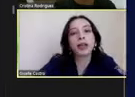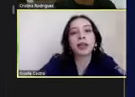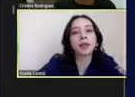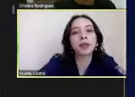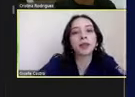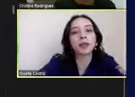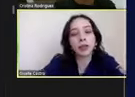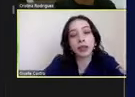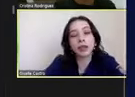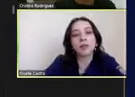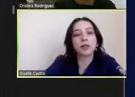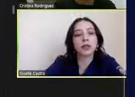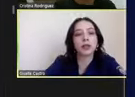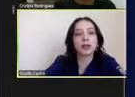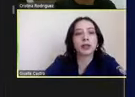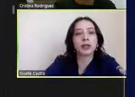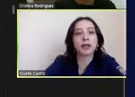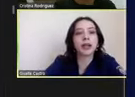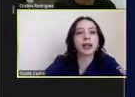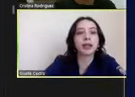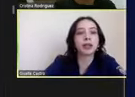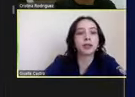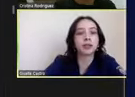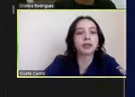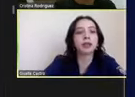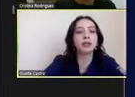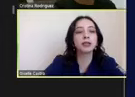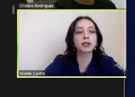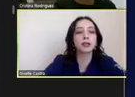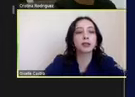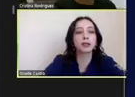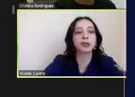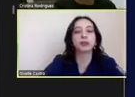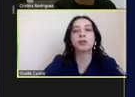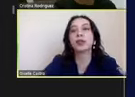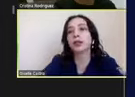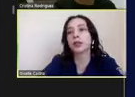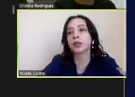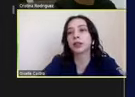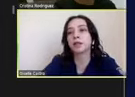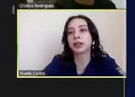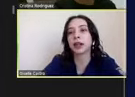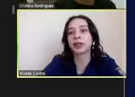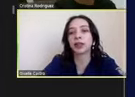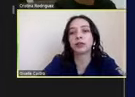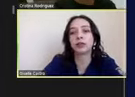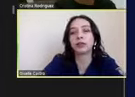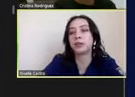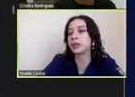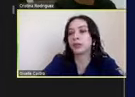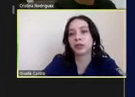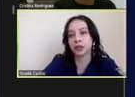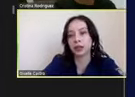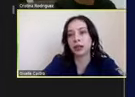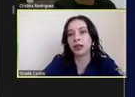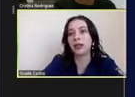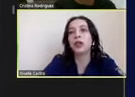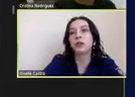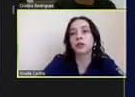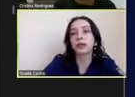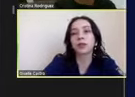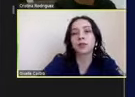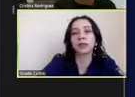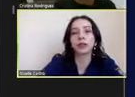En cuanto a la epidemiología, como les comentaba, los esguinces son lesiones comunes que van a afectar tanto a la población